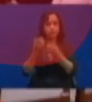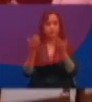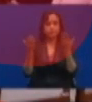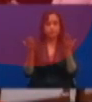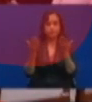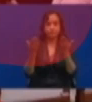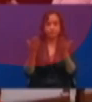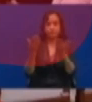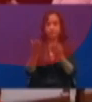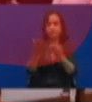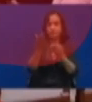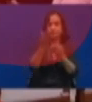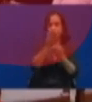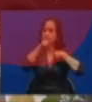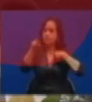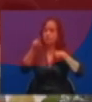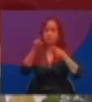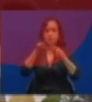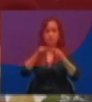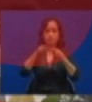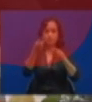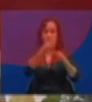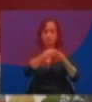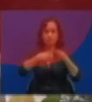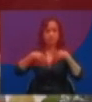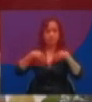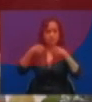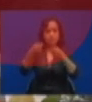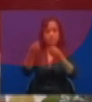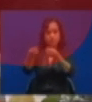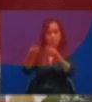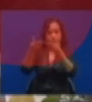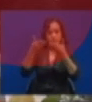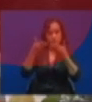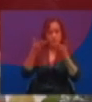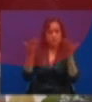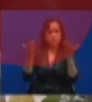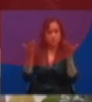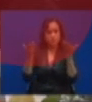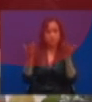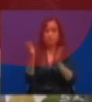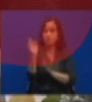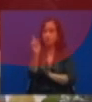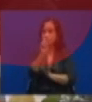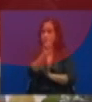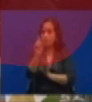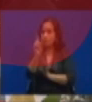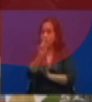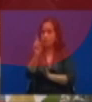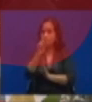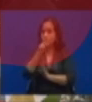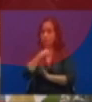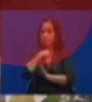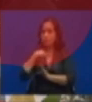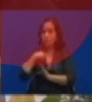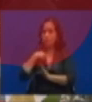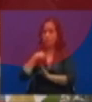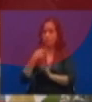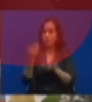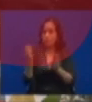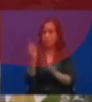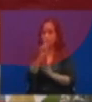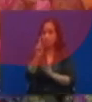internacionales en nuestro punto de partida pero sin caer sin caer the